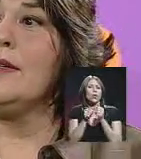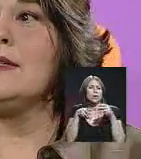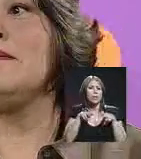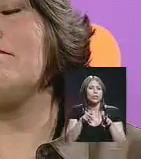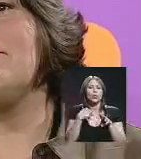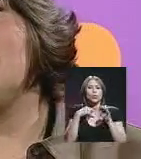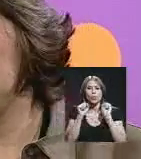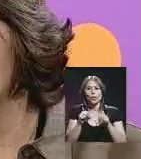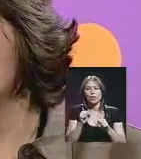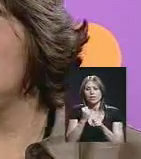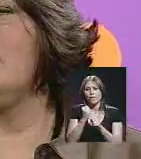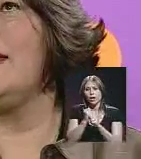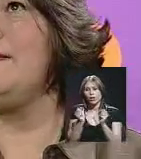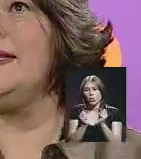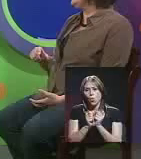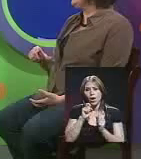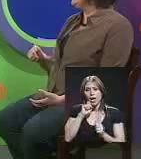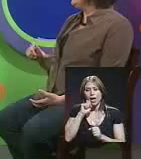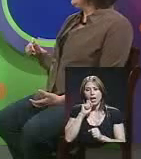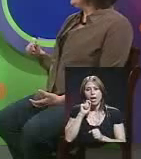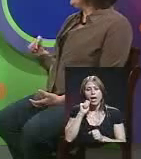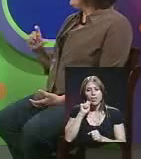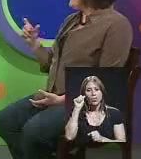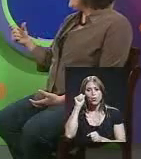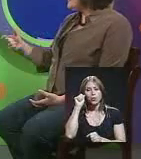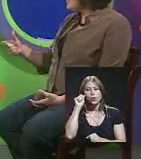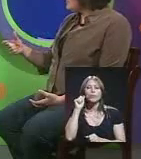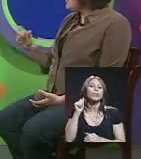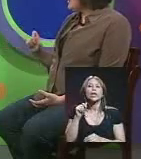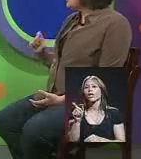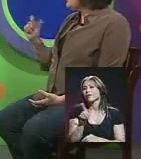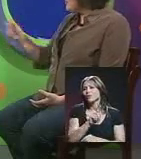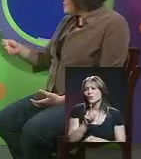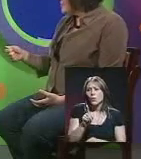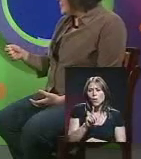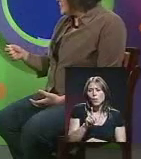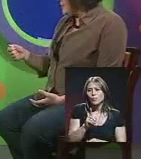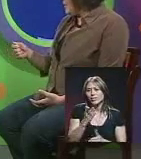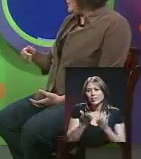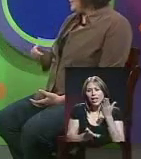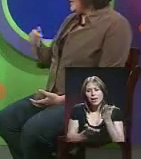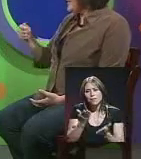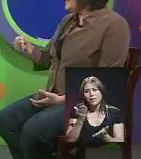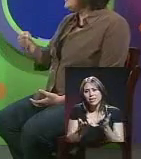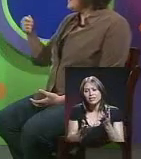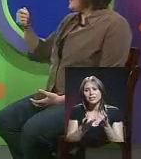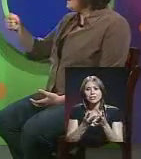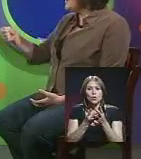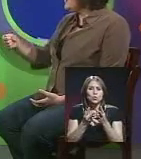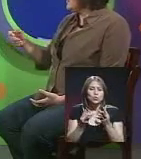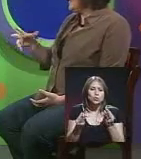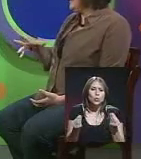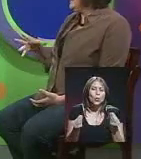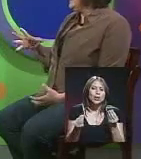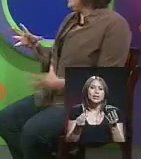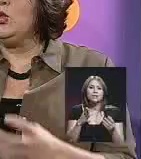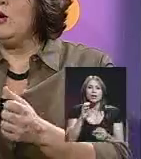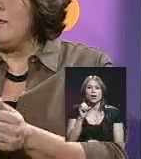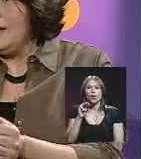más difícil. No, realmente. Tal vez las soluciones compulsivas que hablamos de aquello que la